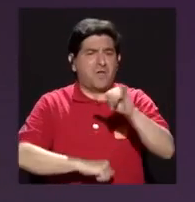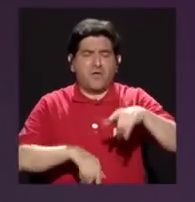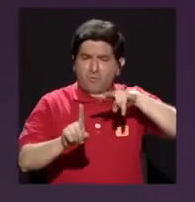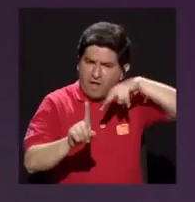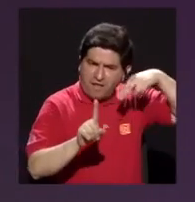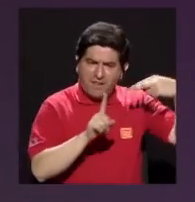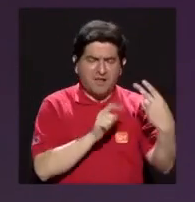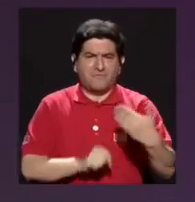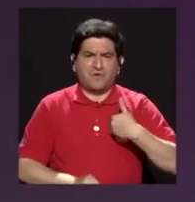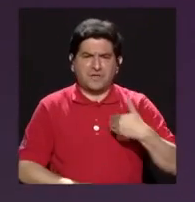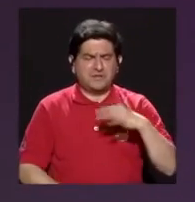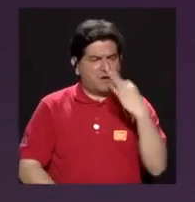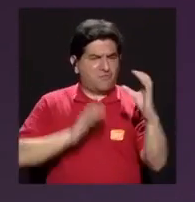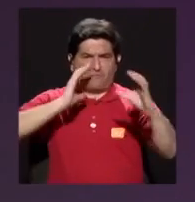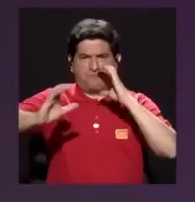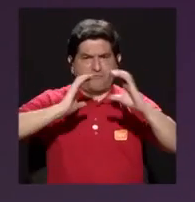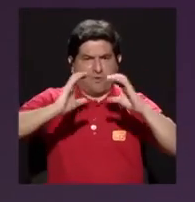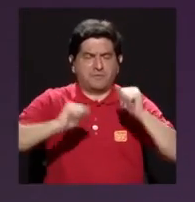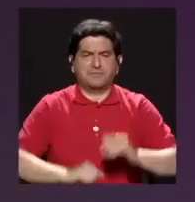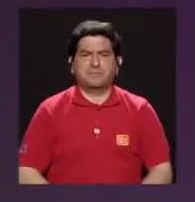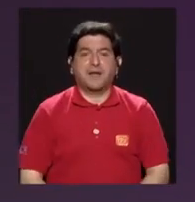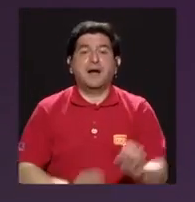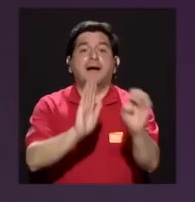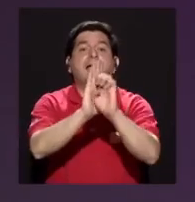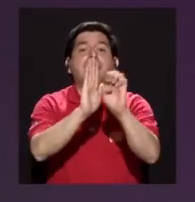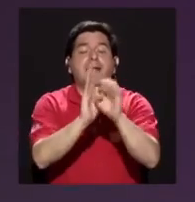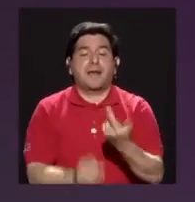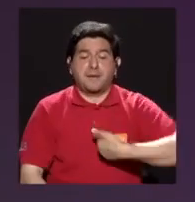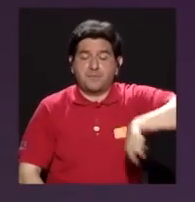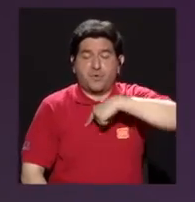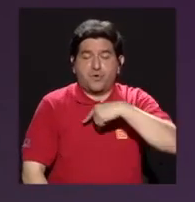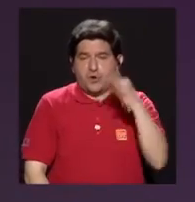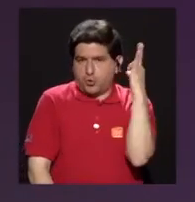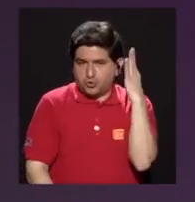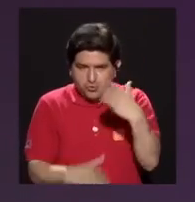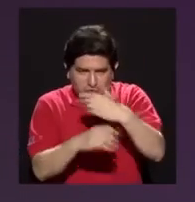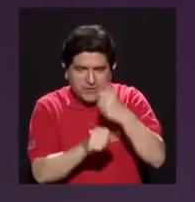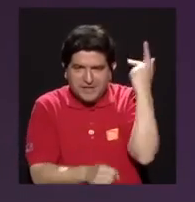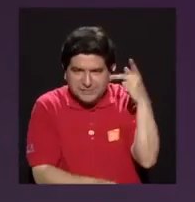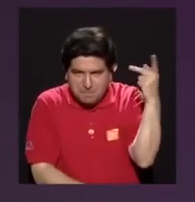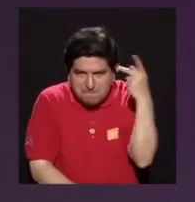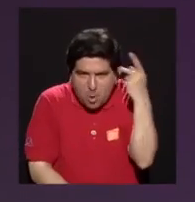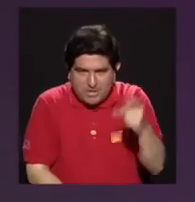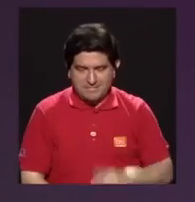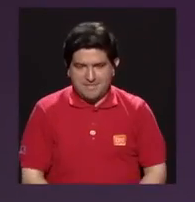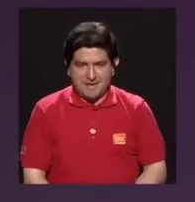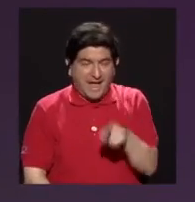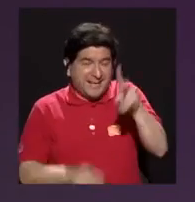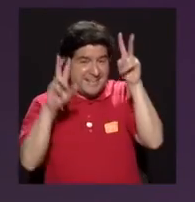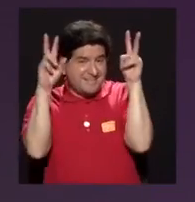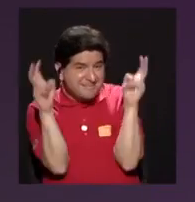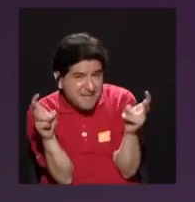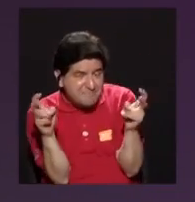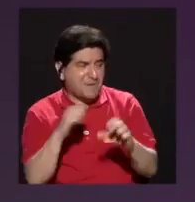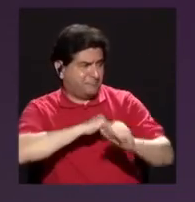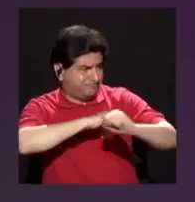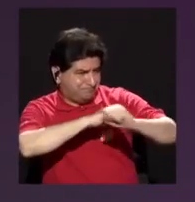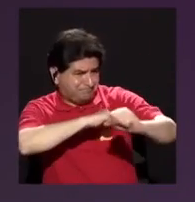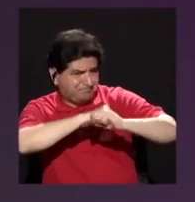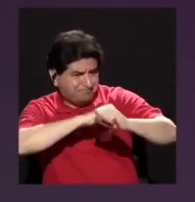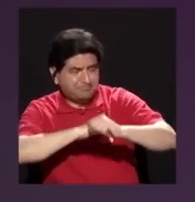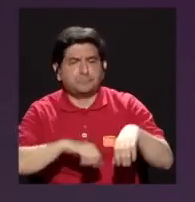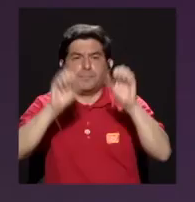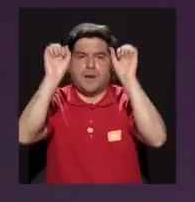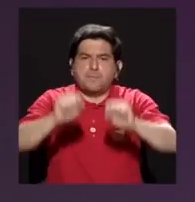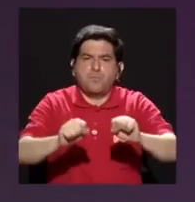enfoque que tienen los mismos medios de comunicación por ejemplo de lo que hacemos las mujeres en política por lo tanto este tema de la publicidad nos